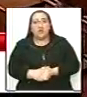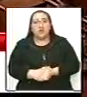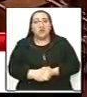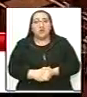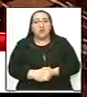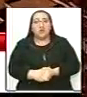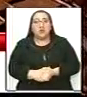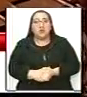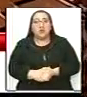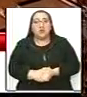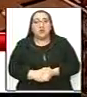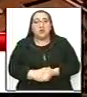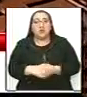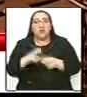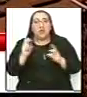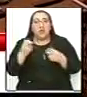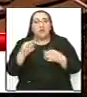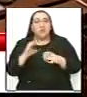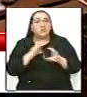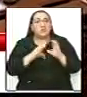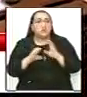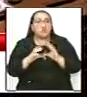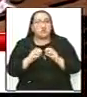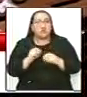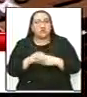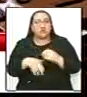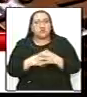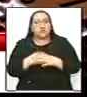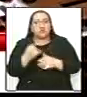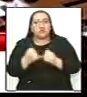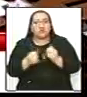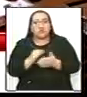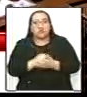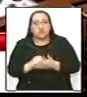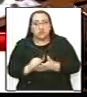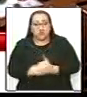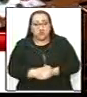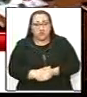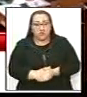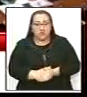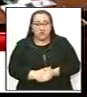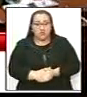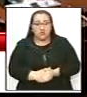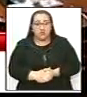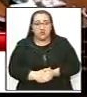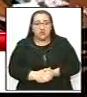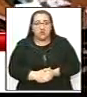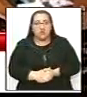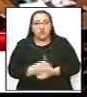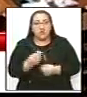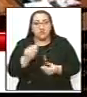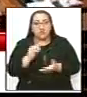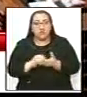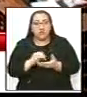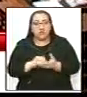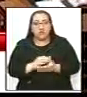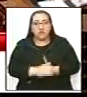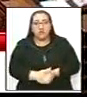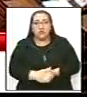tema que se ha venido discutiendo también durante ya los últimos meses de forma contundente.